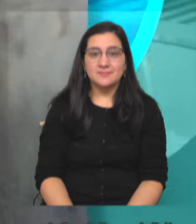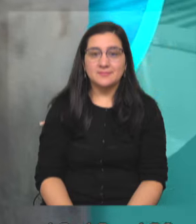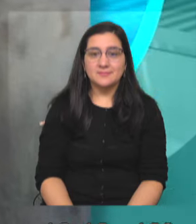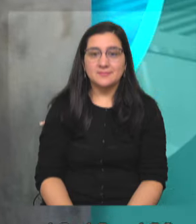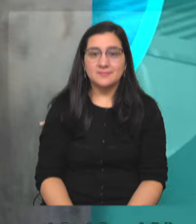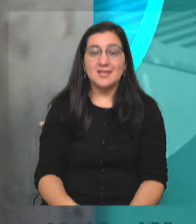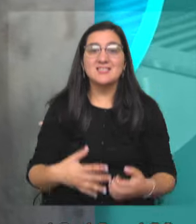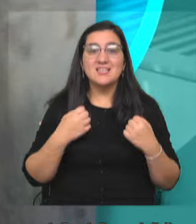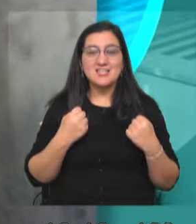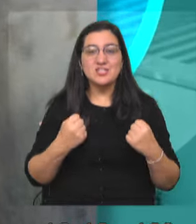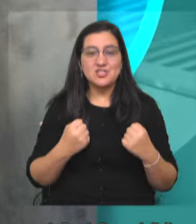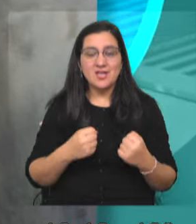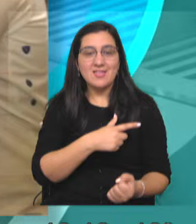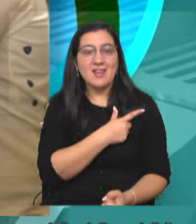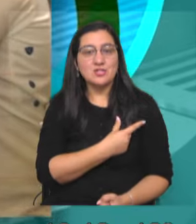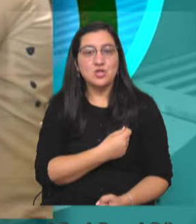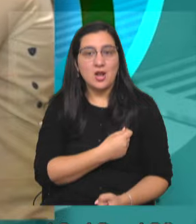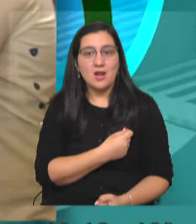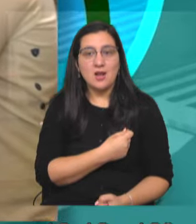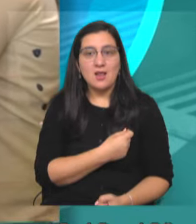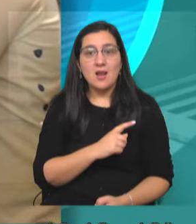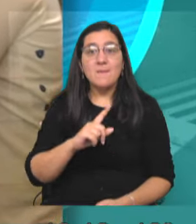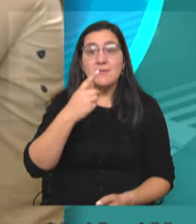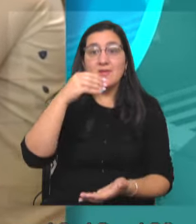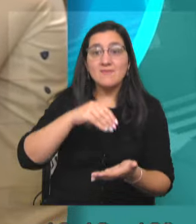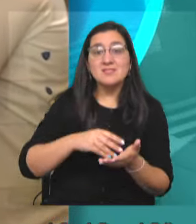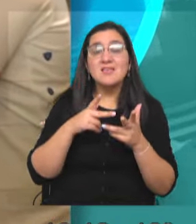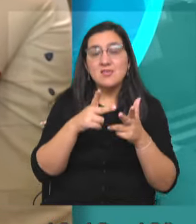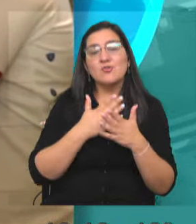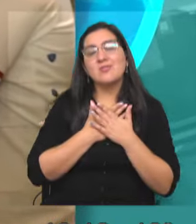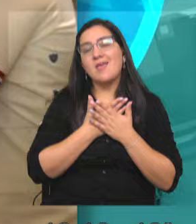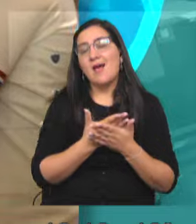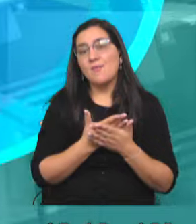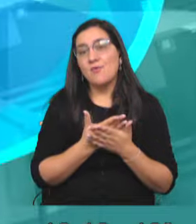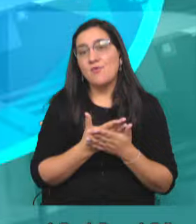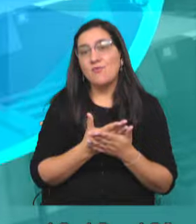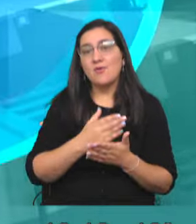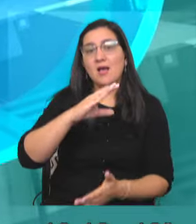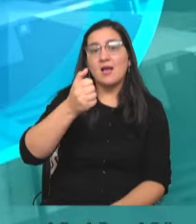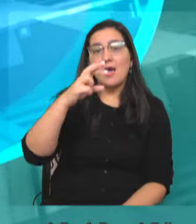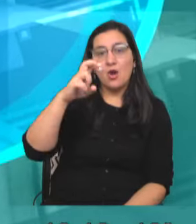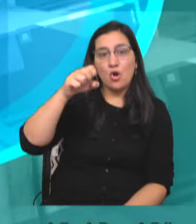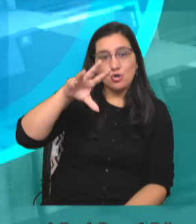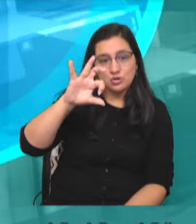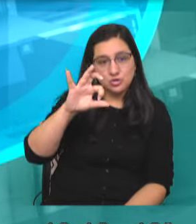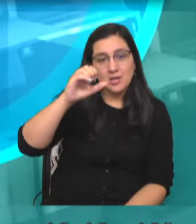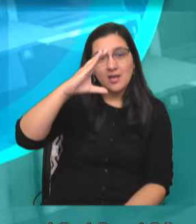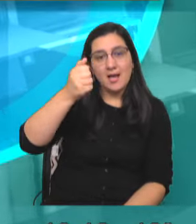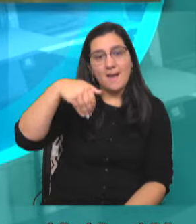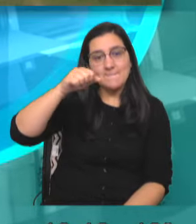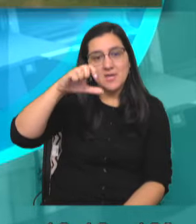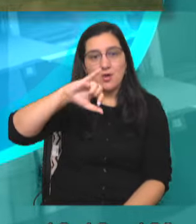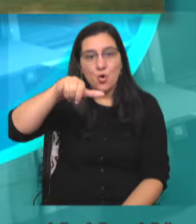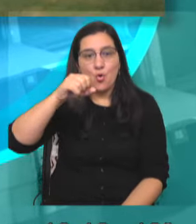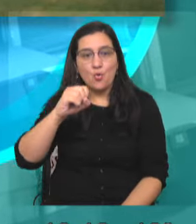Es hincha enfermo de Nacional, tanto que la primera vez que dijo te amo fue a Carlos Camejo.